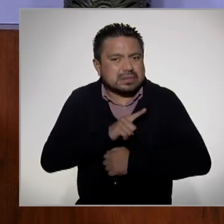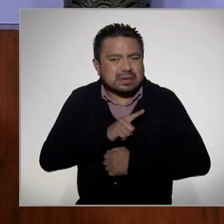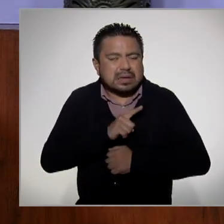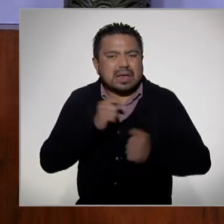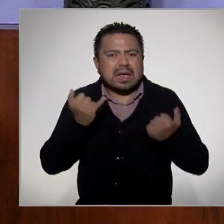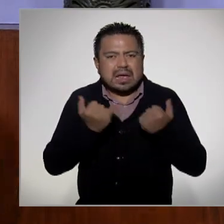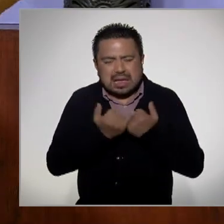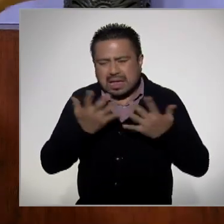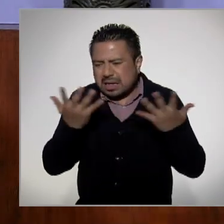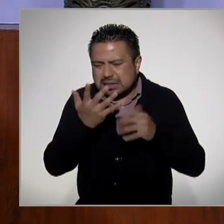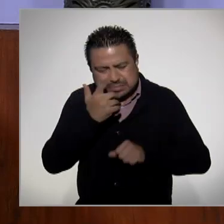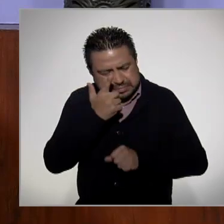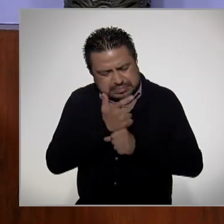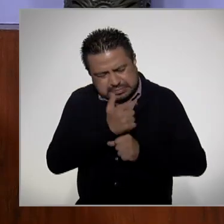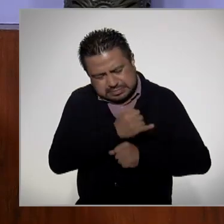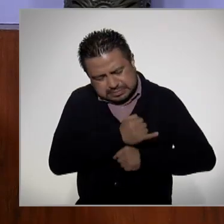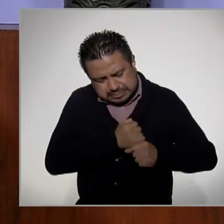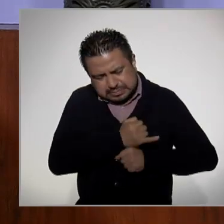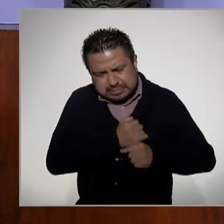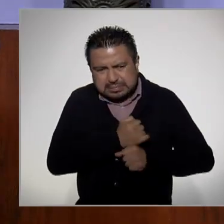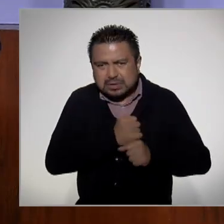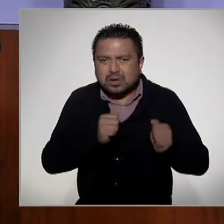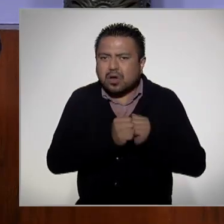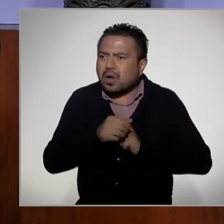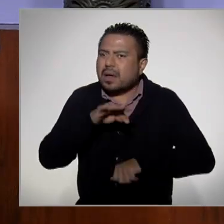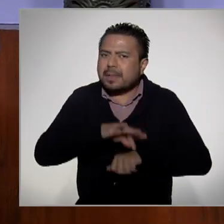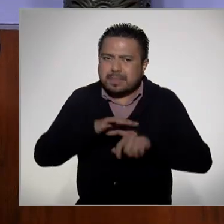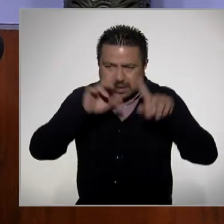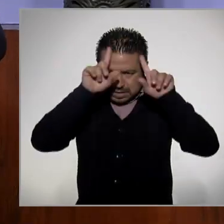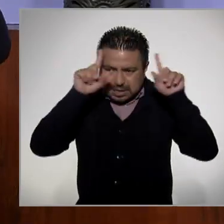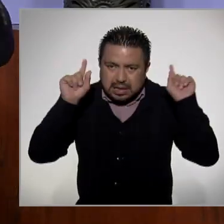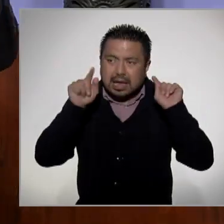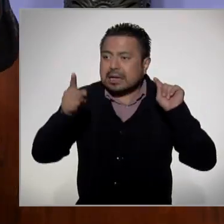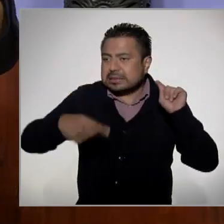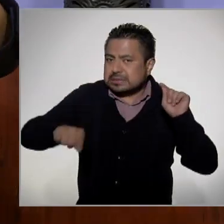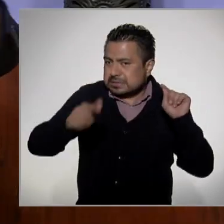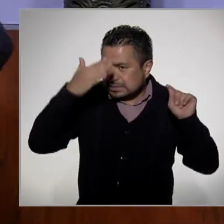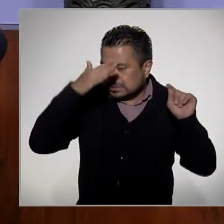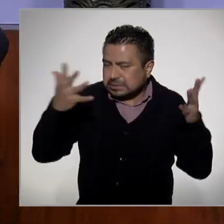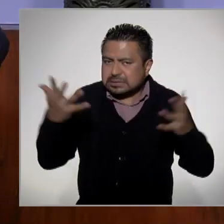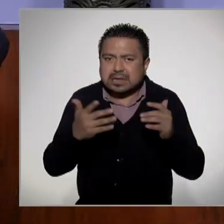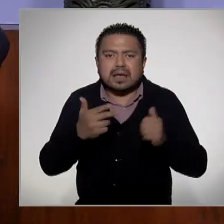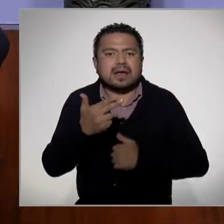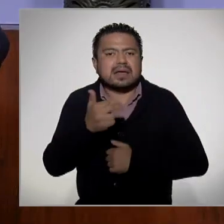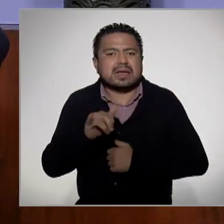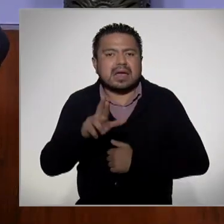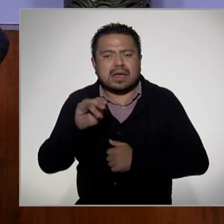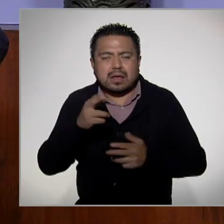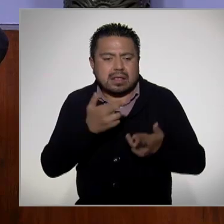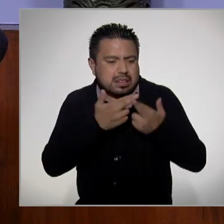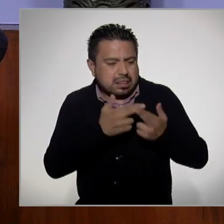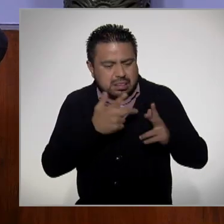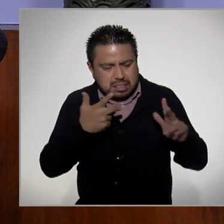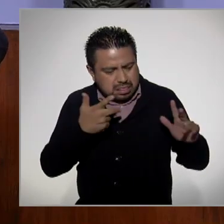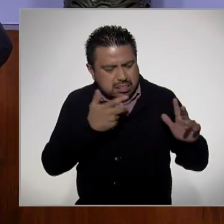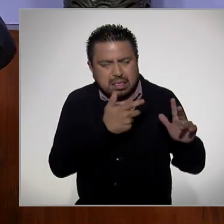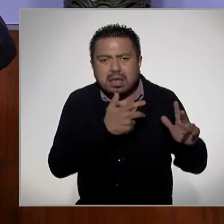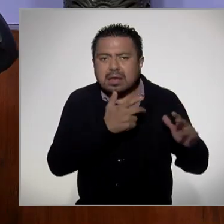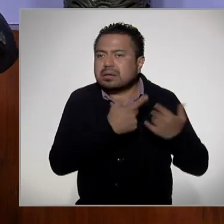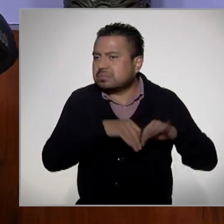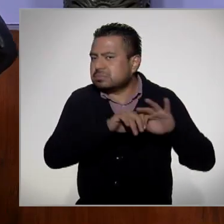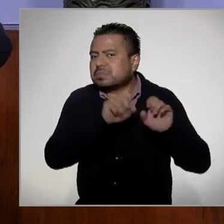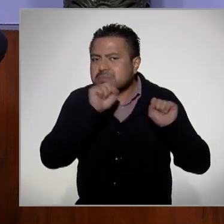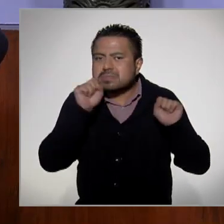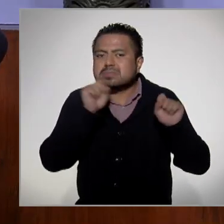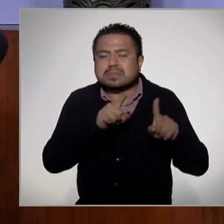medio vigilado con este médicos y enfermeras que sepan aplicarlo la cantidad de hierro también aplicar en estas inyecciones es importante